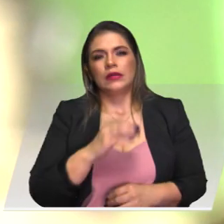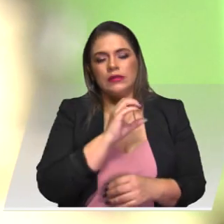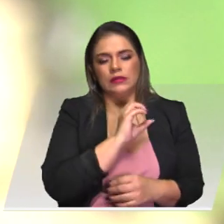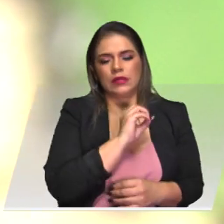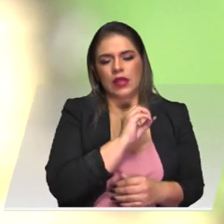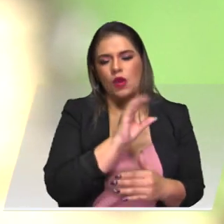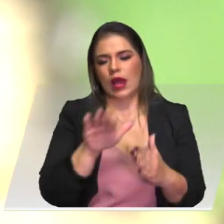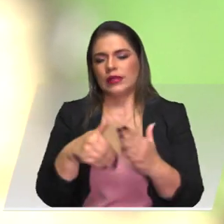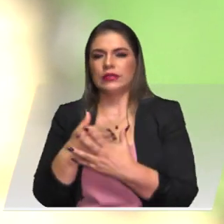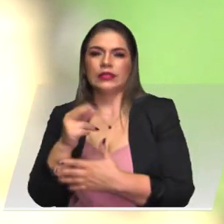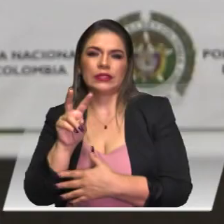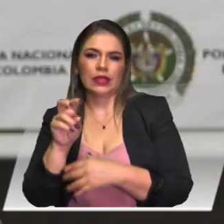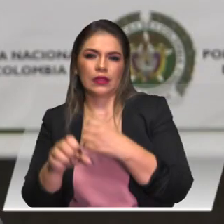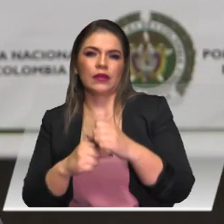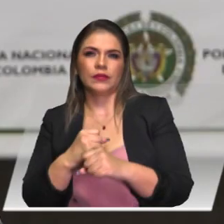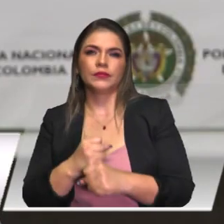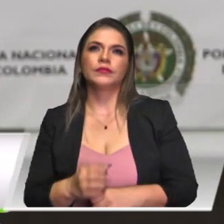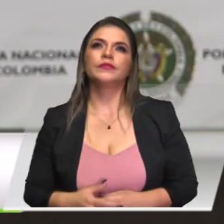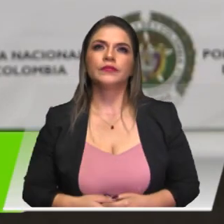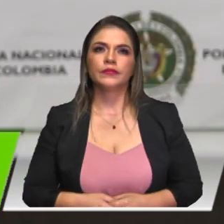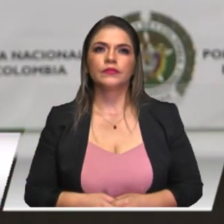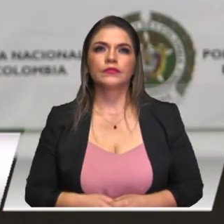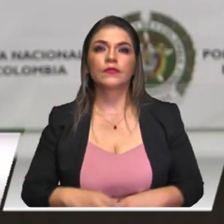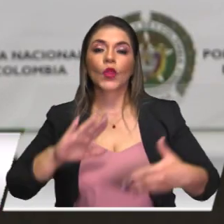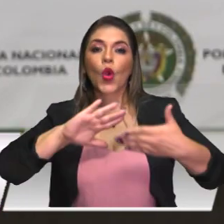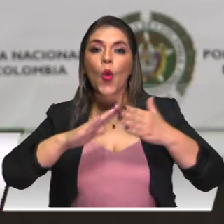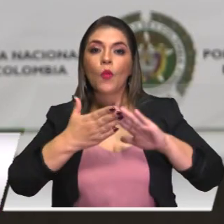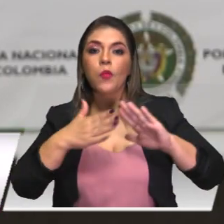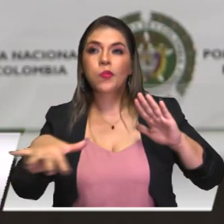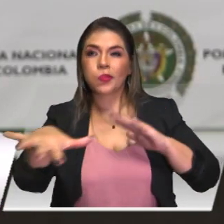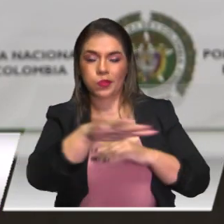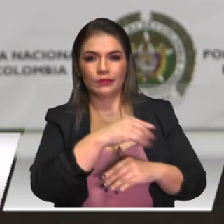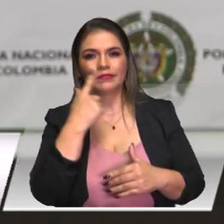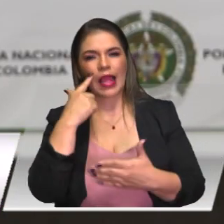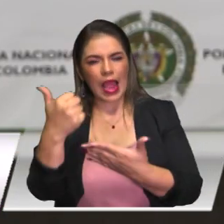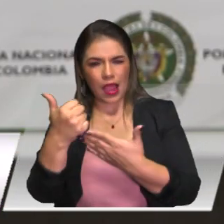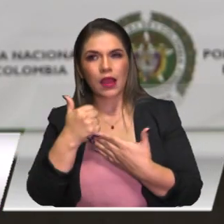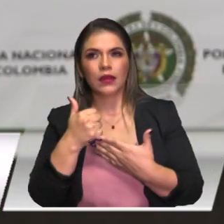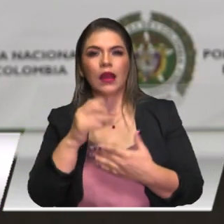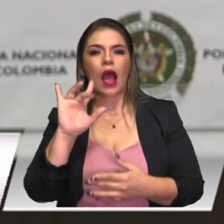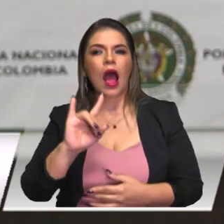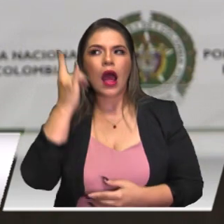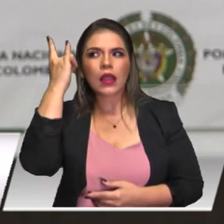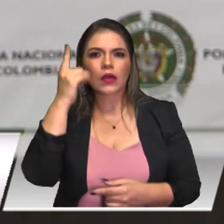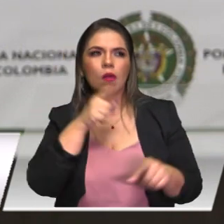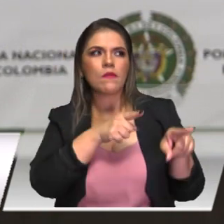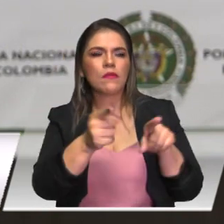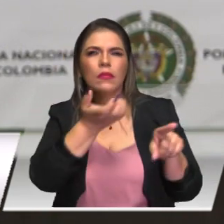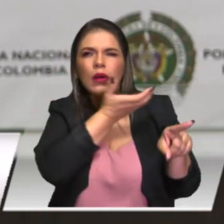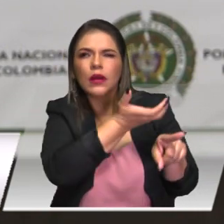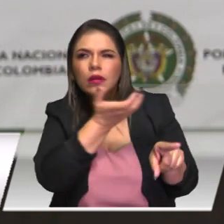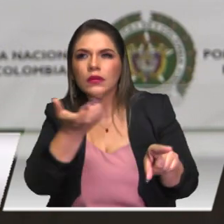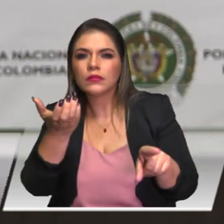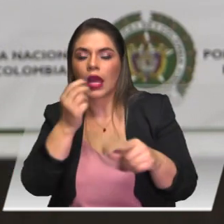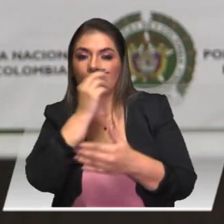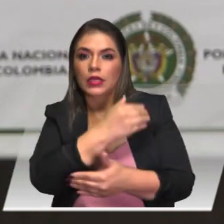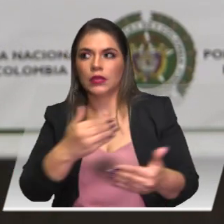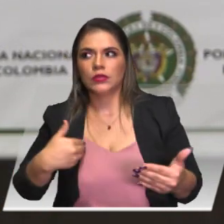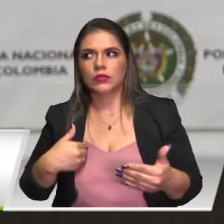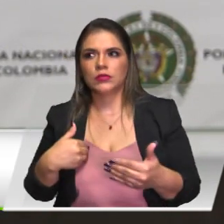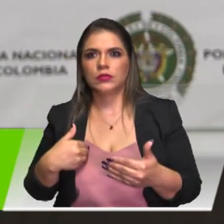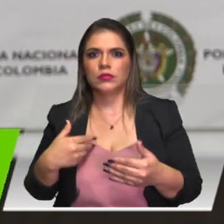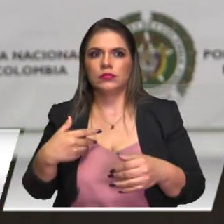y 7 años invitamos a la comunidad a que nos ayuden a evidenciar cualquier tipo de vulneración hacia nuestros menores de edad